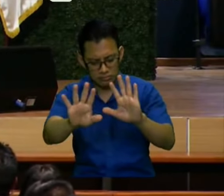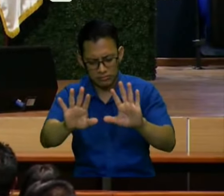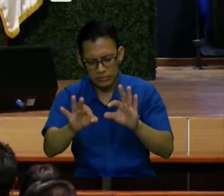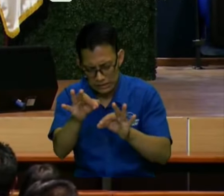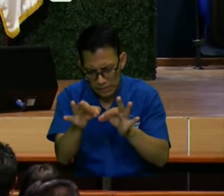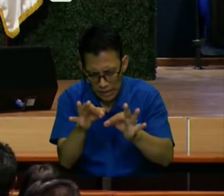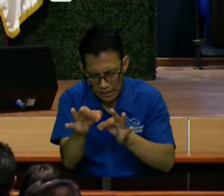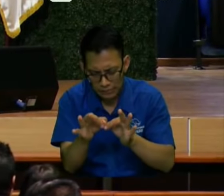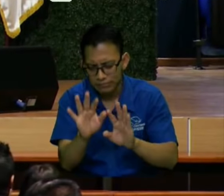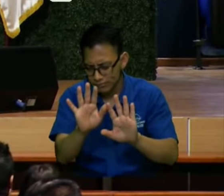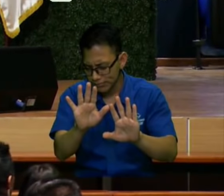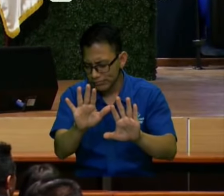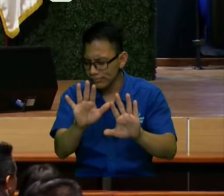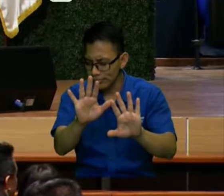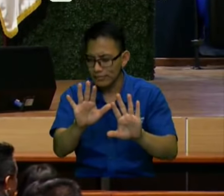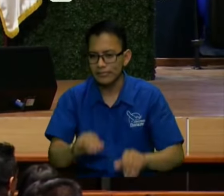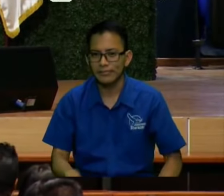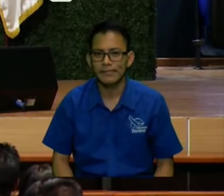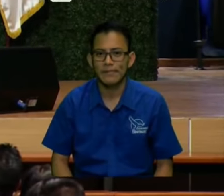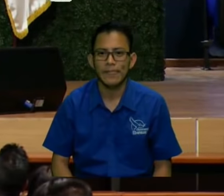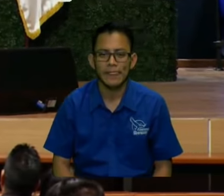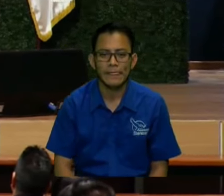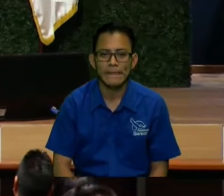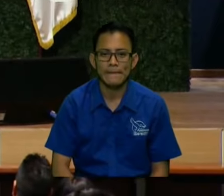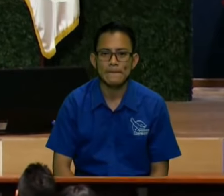pucheros, ya voy a llegar.